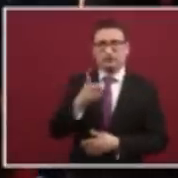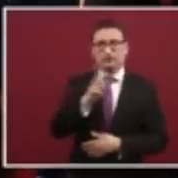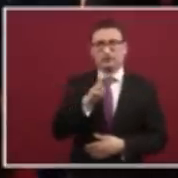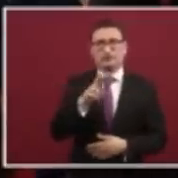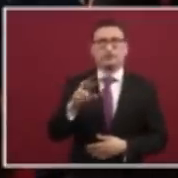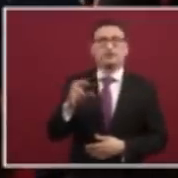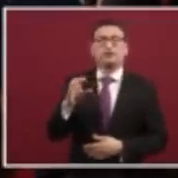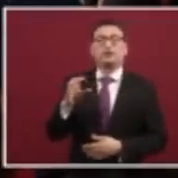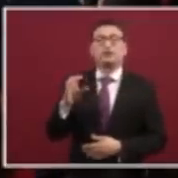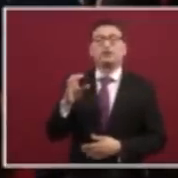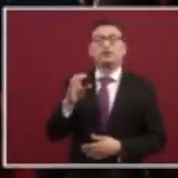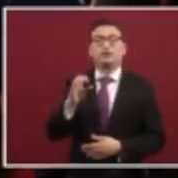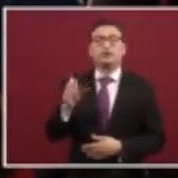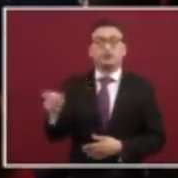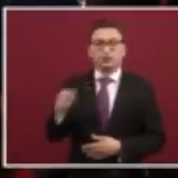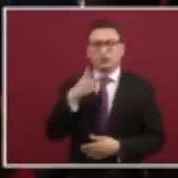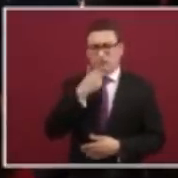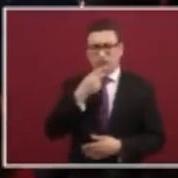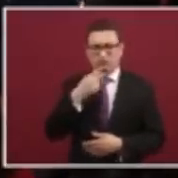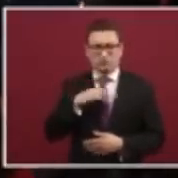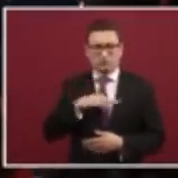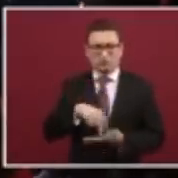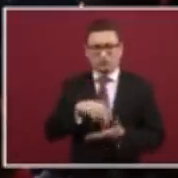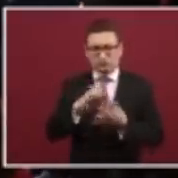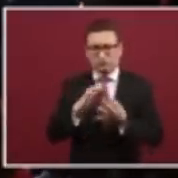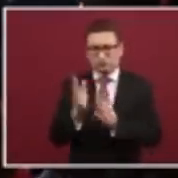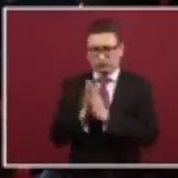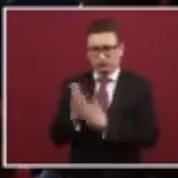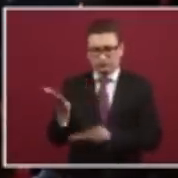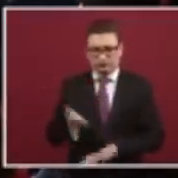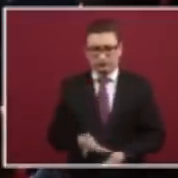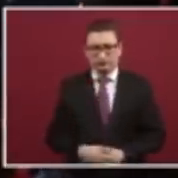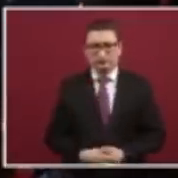doctor. Sí, por favor.